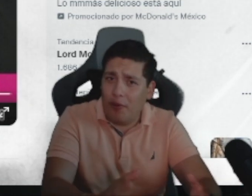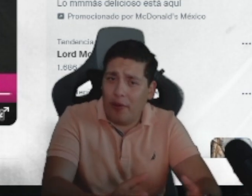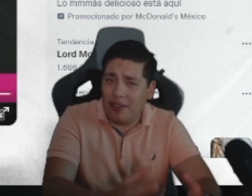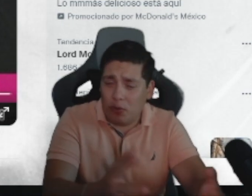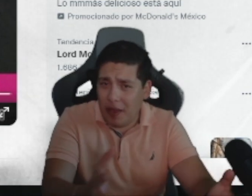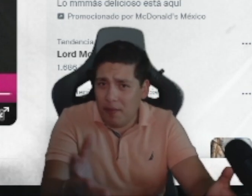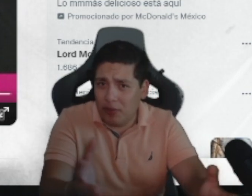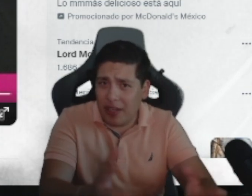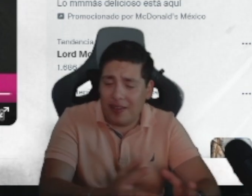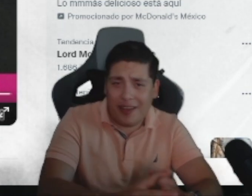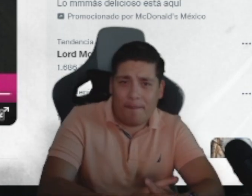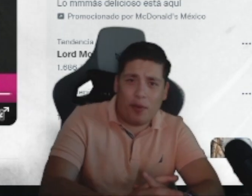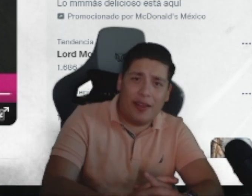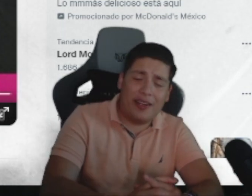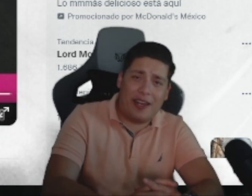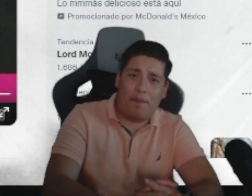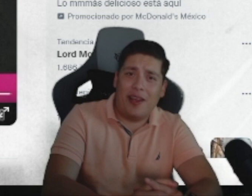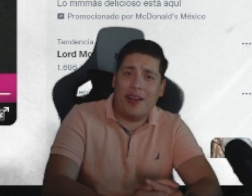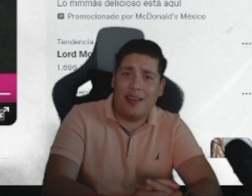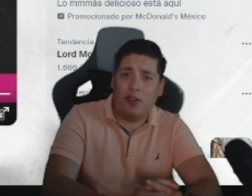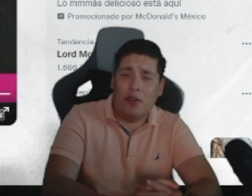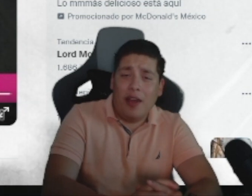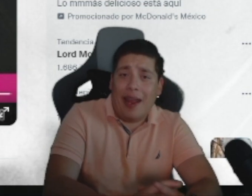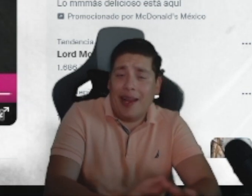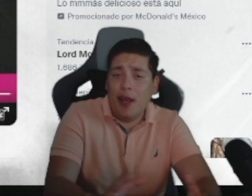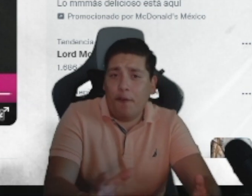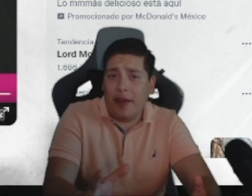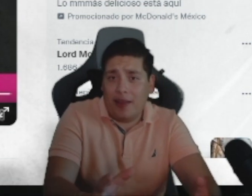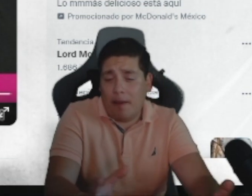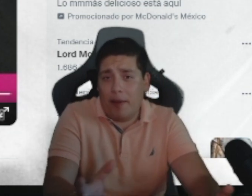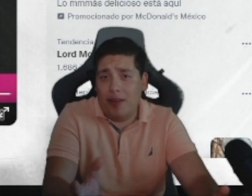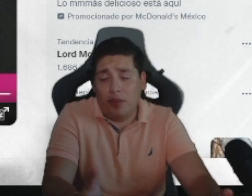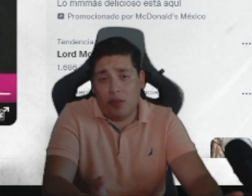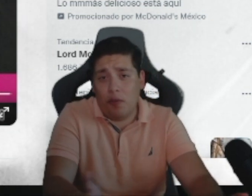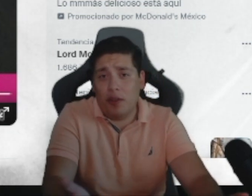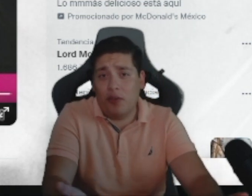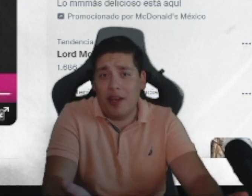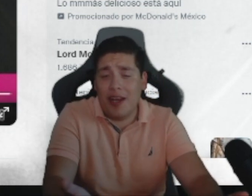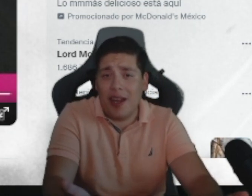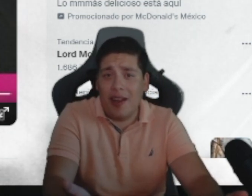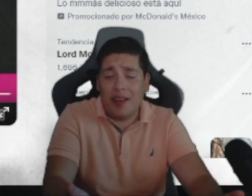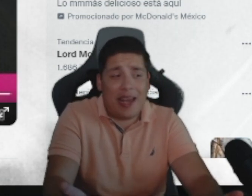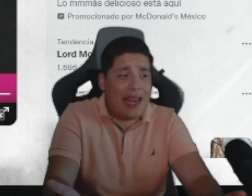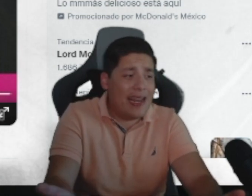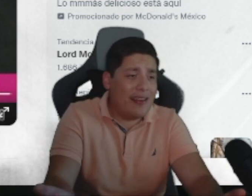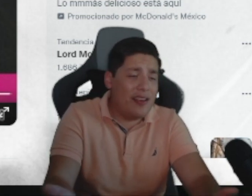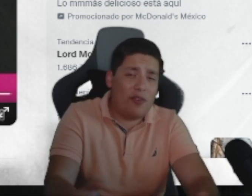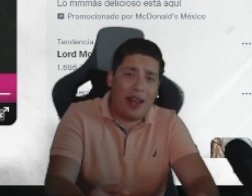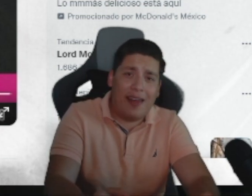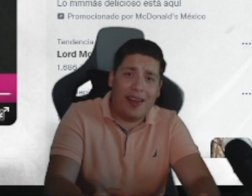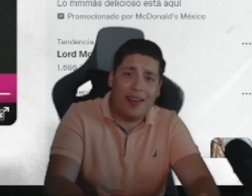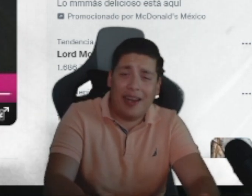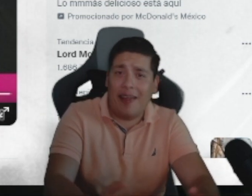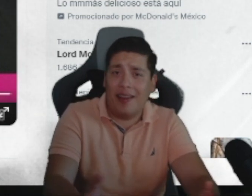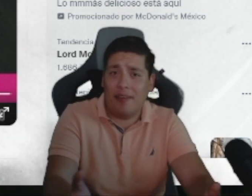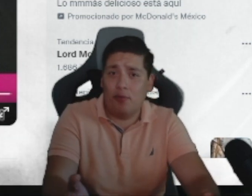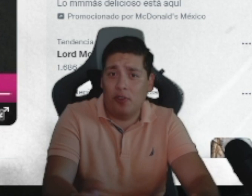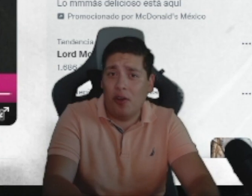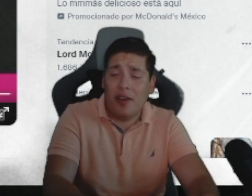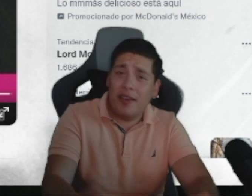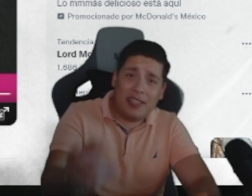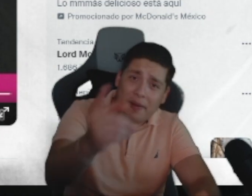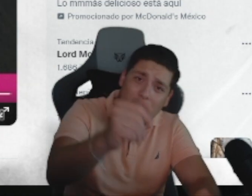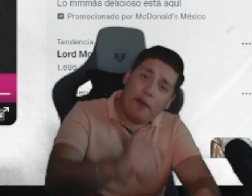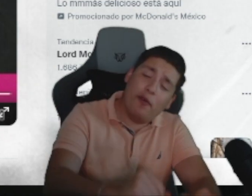cuando estuvimos en tiempo de Enrique Peña Nieto, el IFE desapareció y se convirtió en INE, y ahí nadie dijo nada, nadie